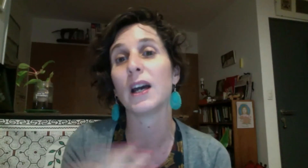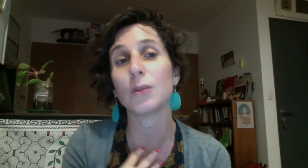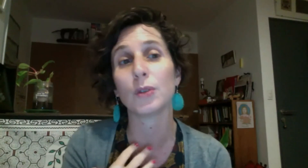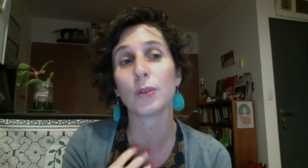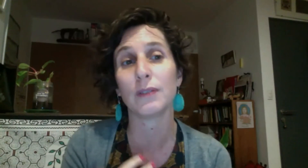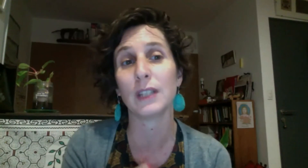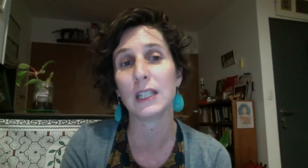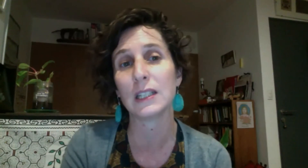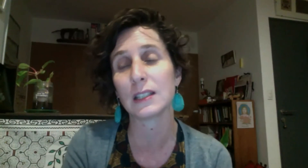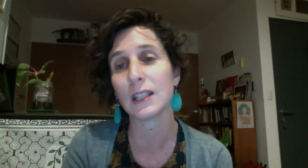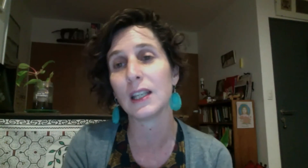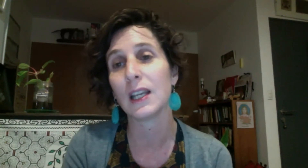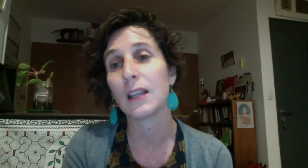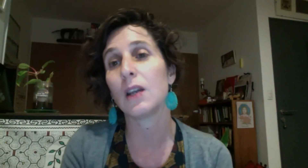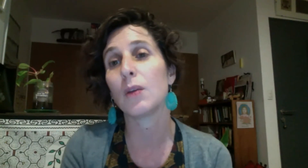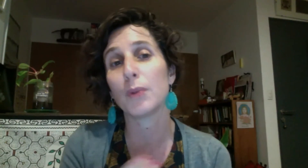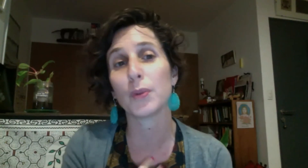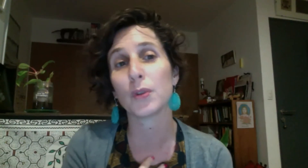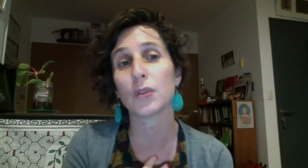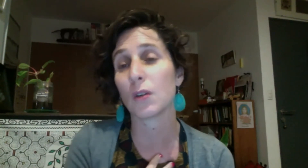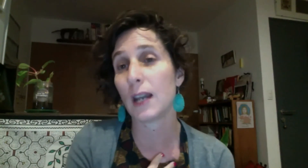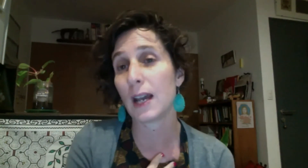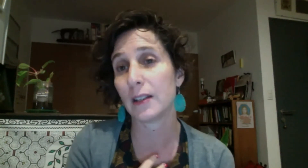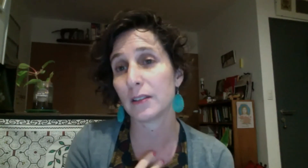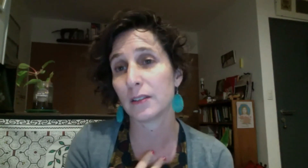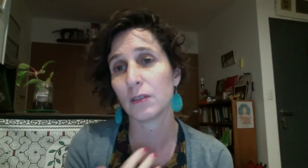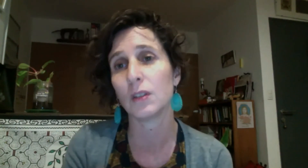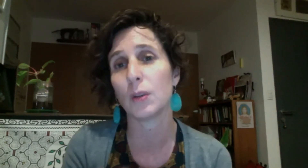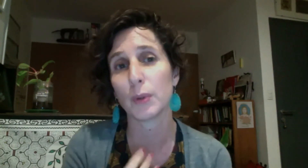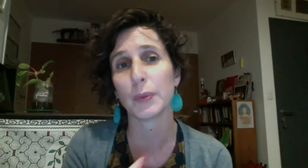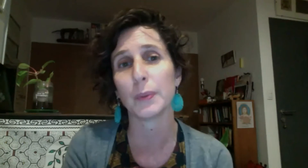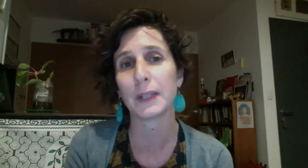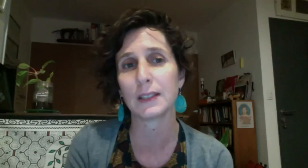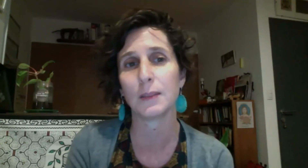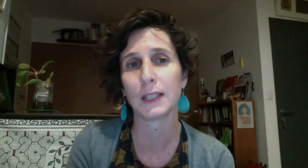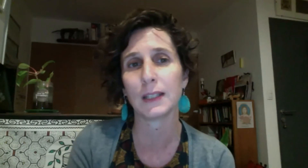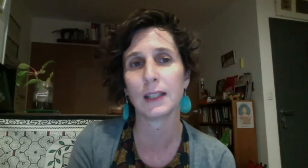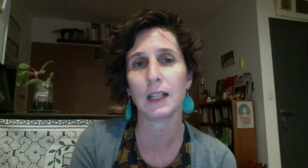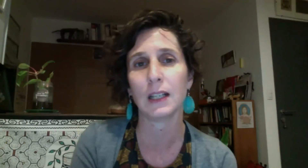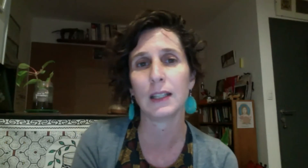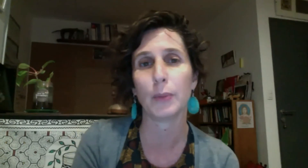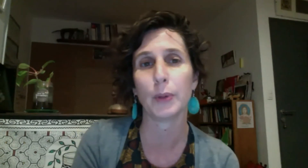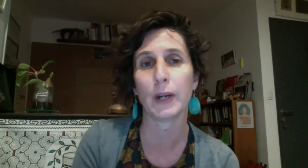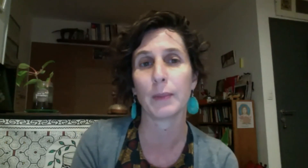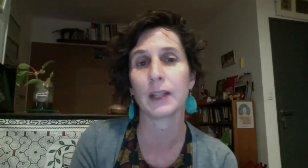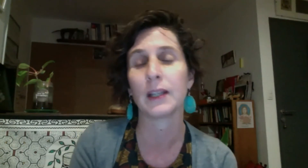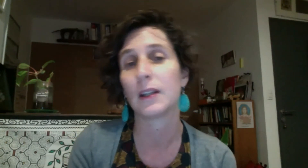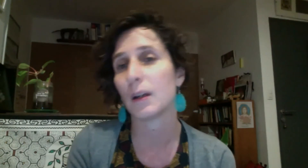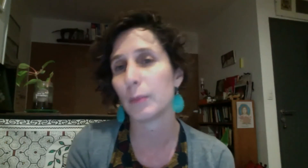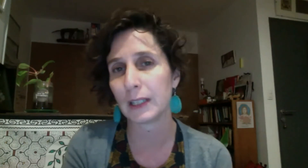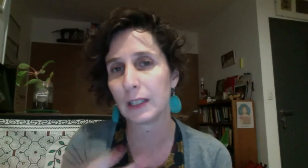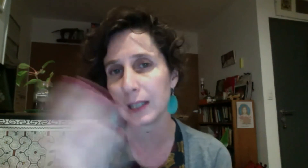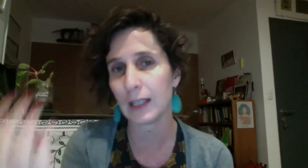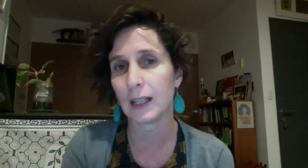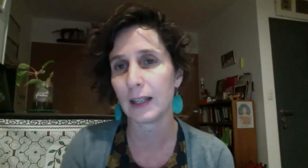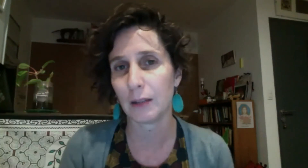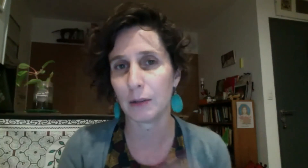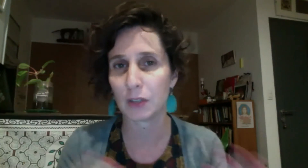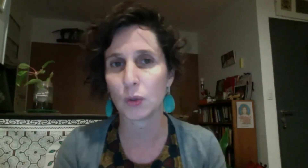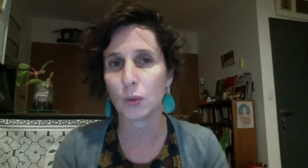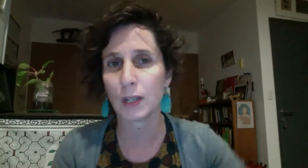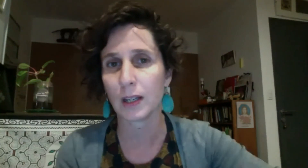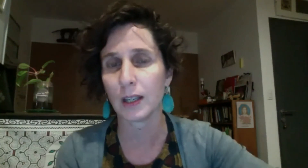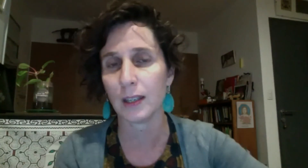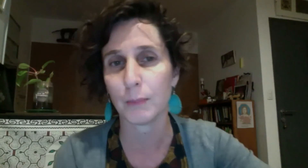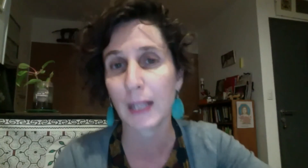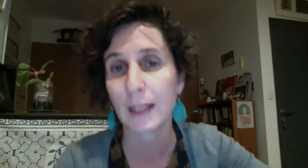de autodefinirse de los propios escolares, ¿no? De los propios participantes del programa, a partir de la elaboración